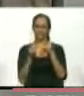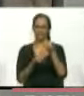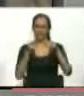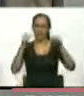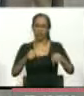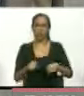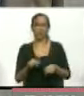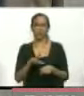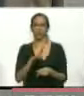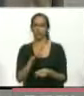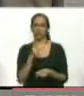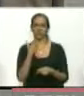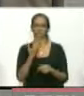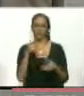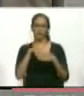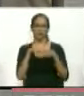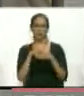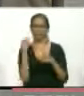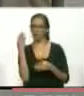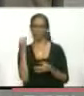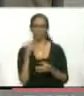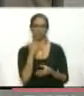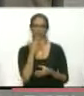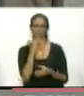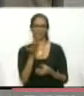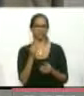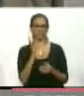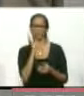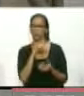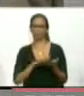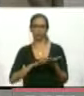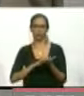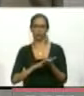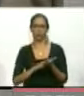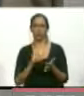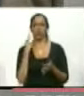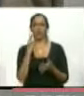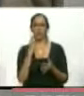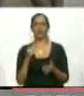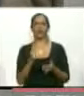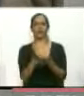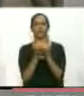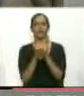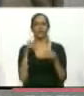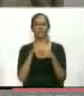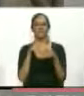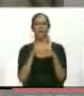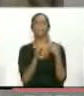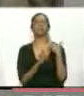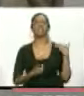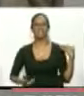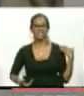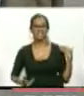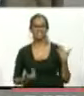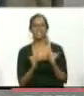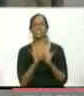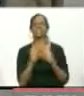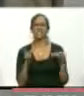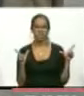sirven unas elecciones parlamentarias eso no es la solución lo único que sirve son unas elecciones presidenciales libres